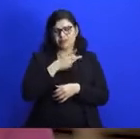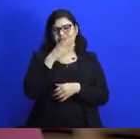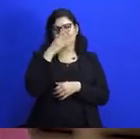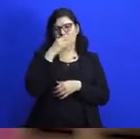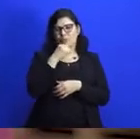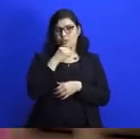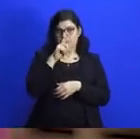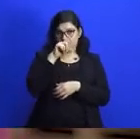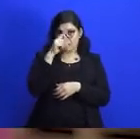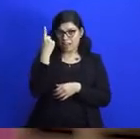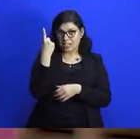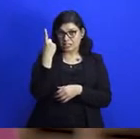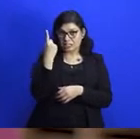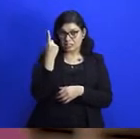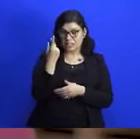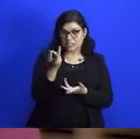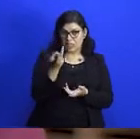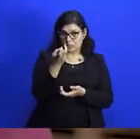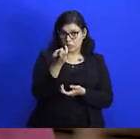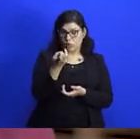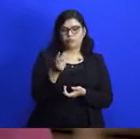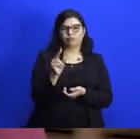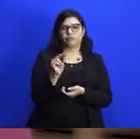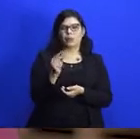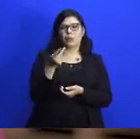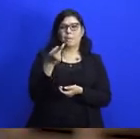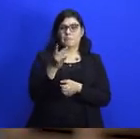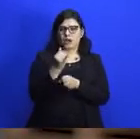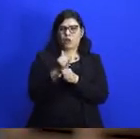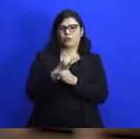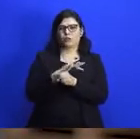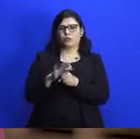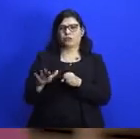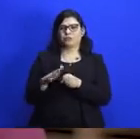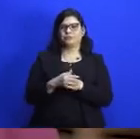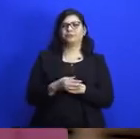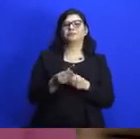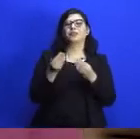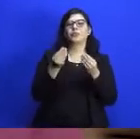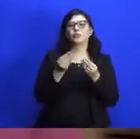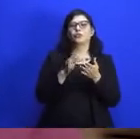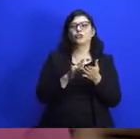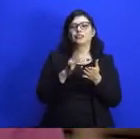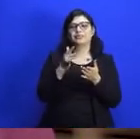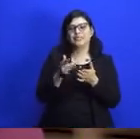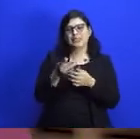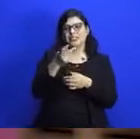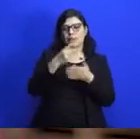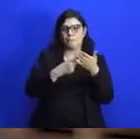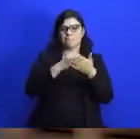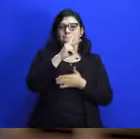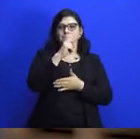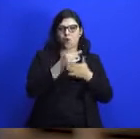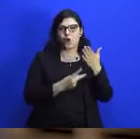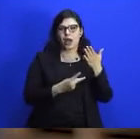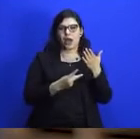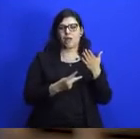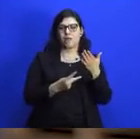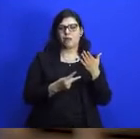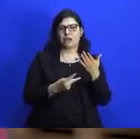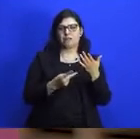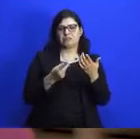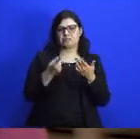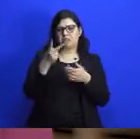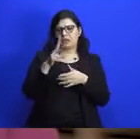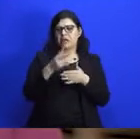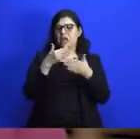es fácil, el camino no es fácil, pero tampoco imposible. Gracias a ellos, al programa, hemos salido